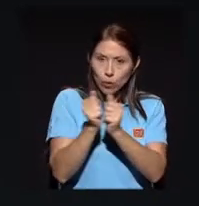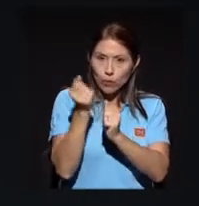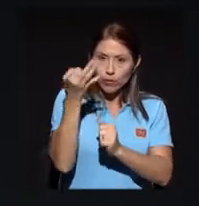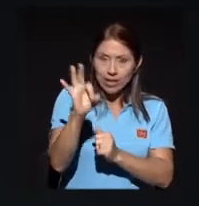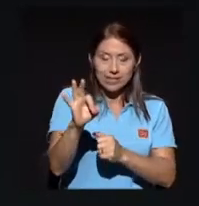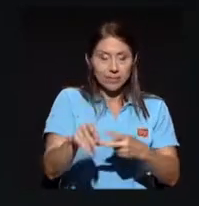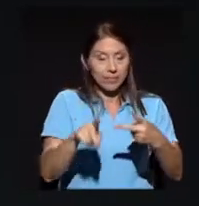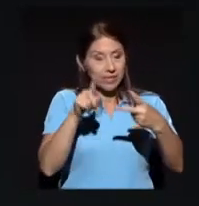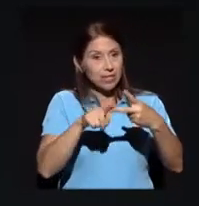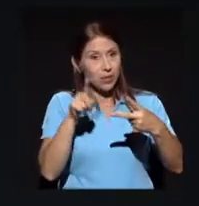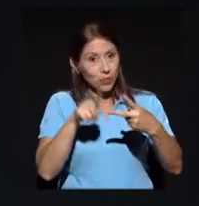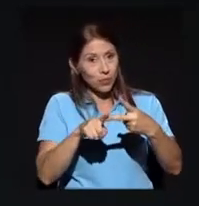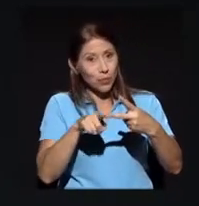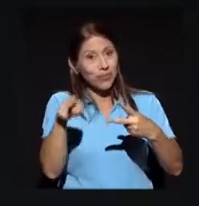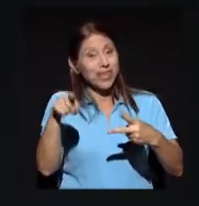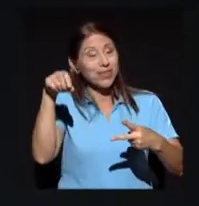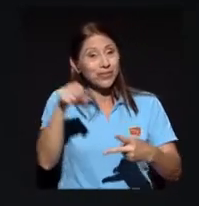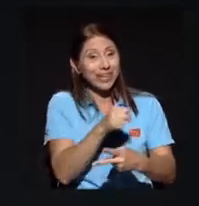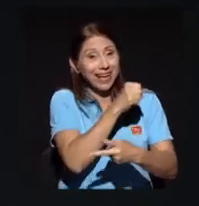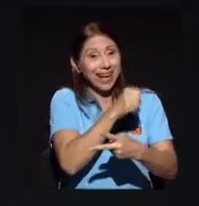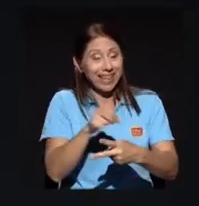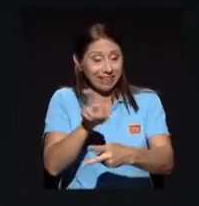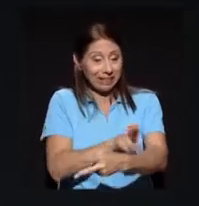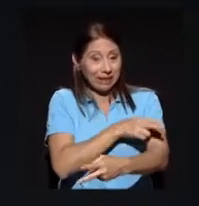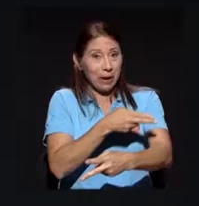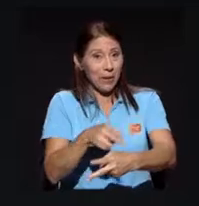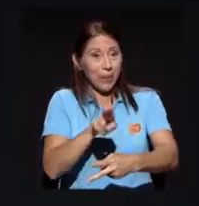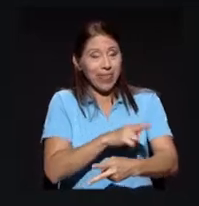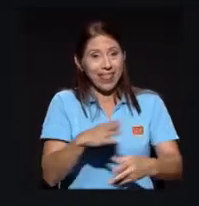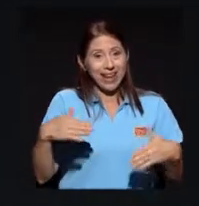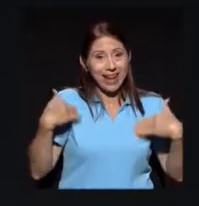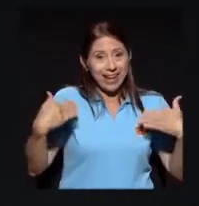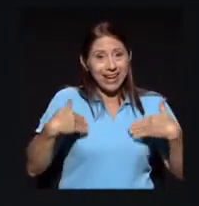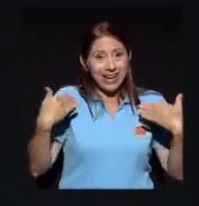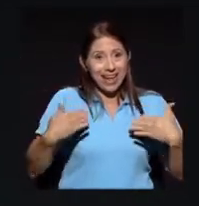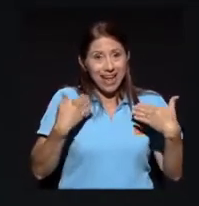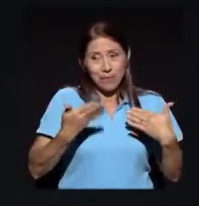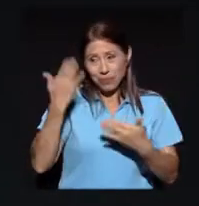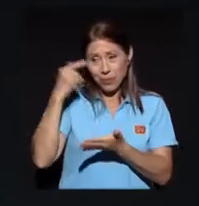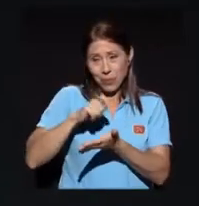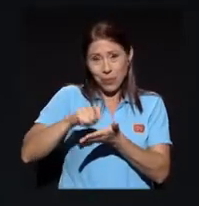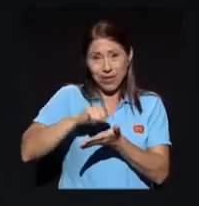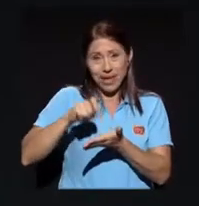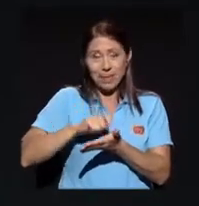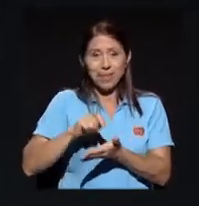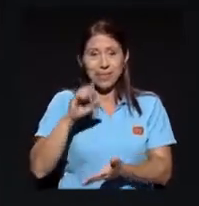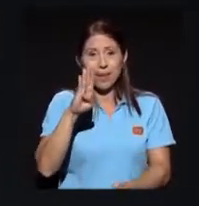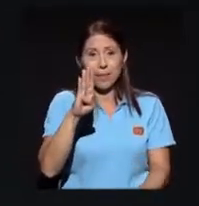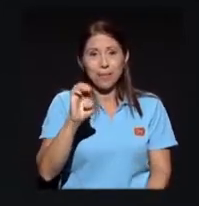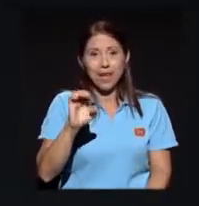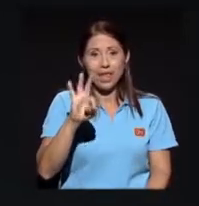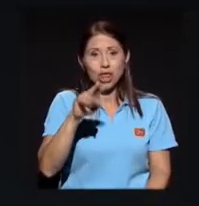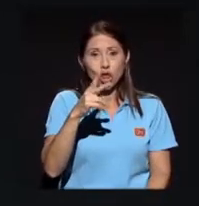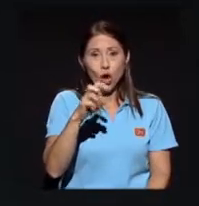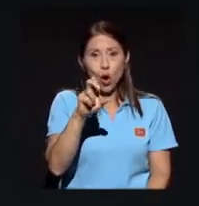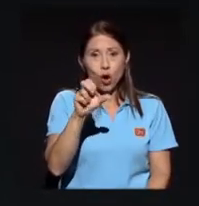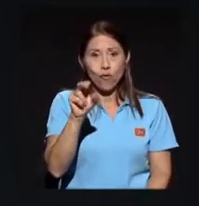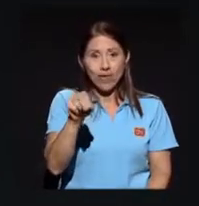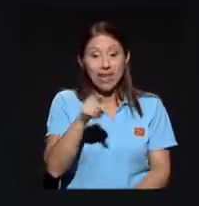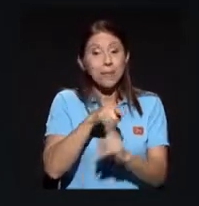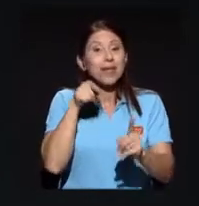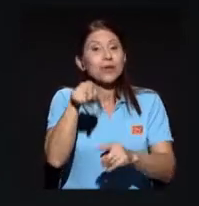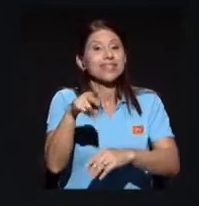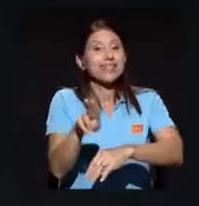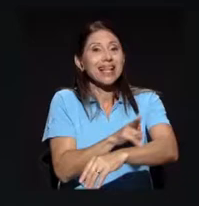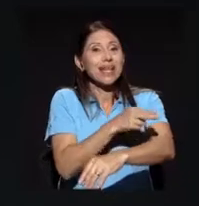la hora de la alegría que esa es originalmente de beethoven pero es el himno de europa y eso me parece que es